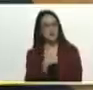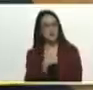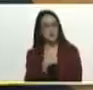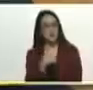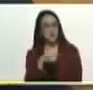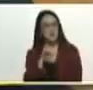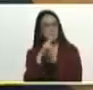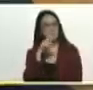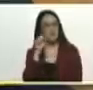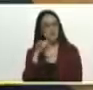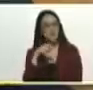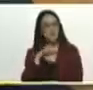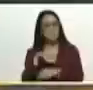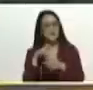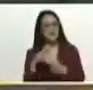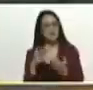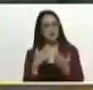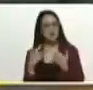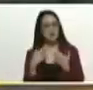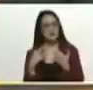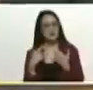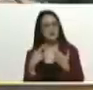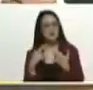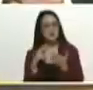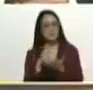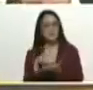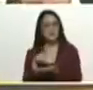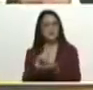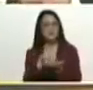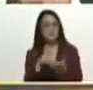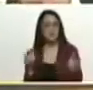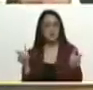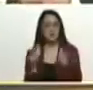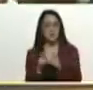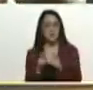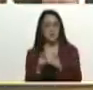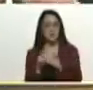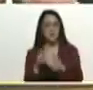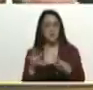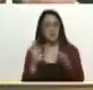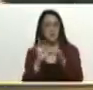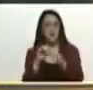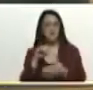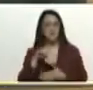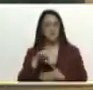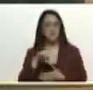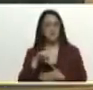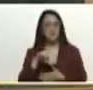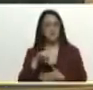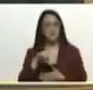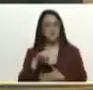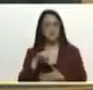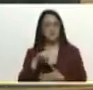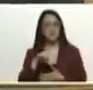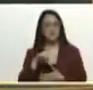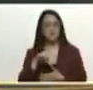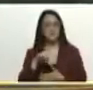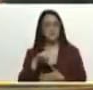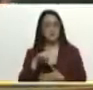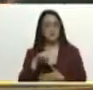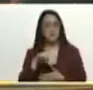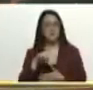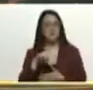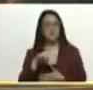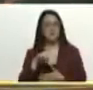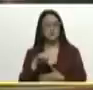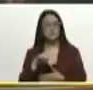Maduro, como ministro de Relaciones Exteriores, participó en una reunión de UNASUR. Y lo que vamos a tener